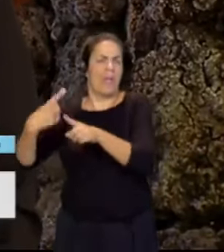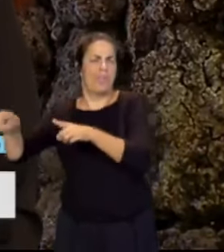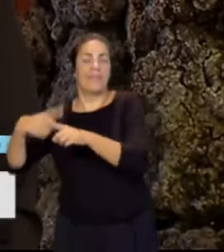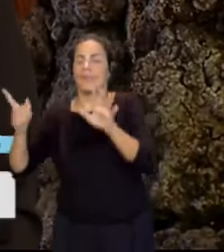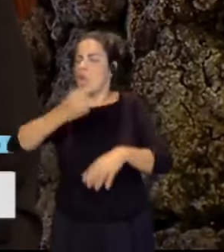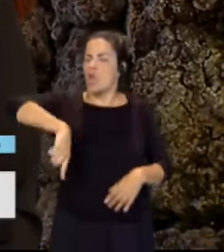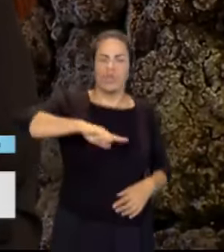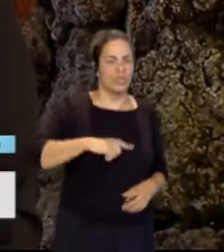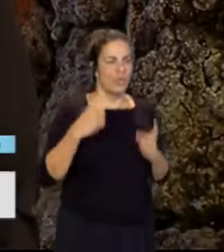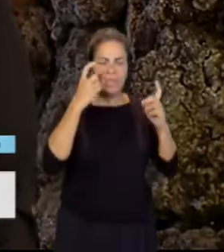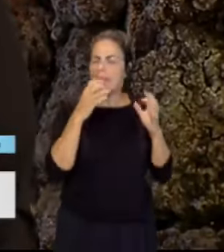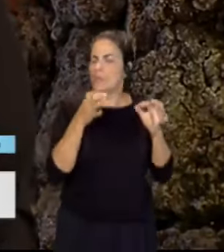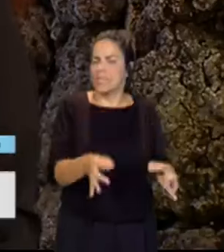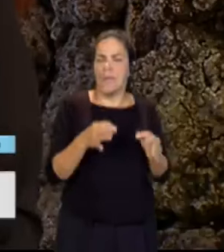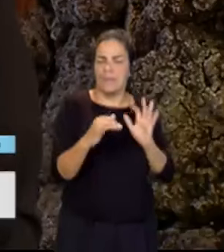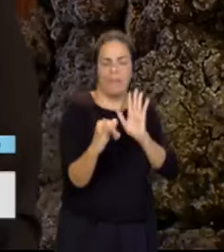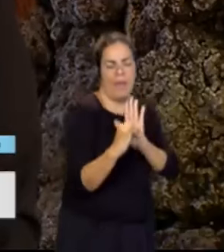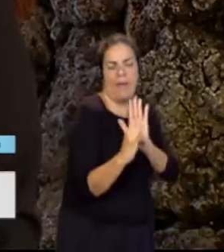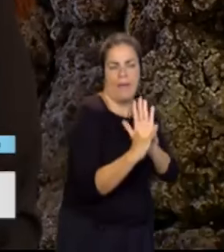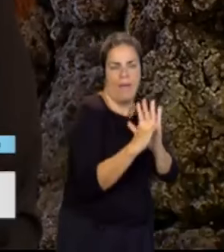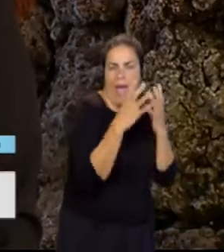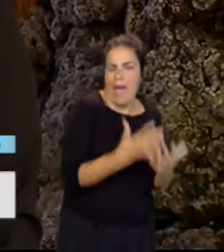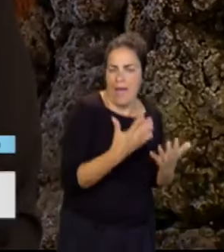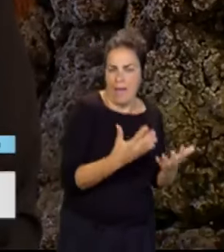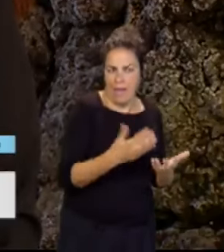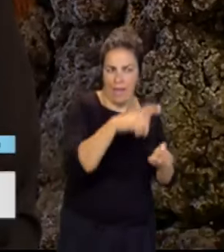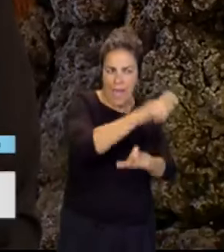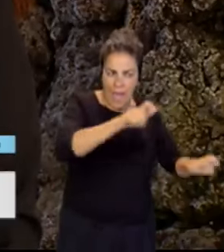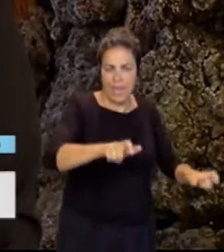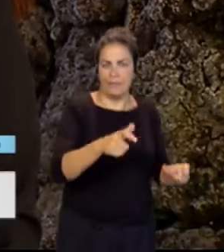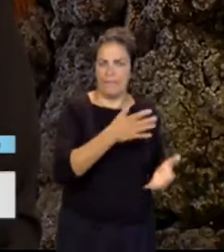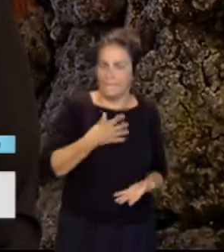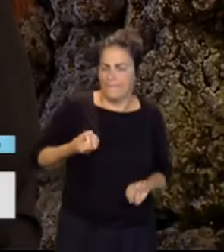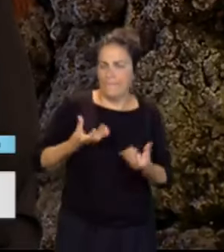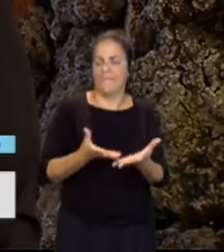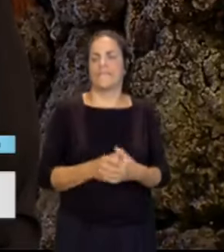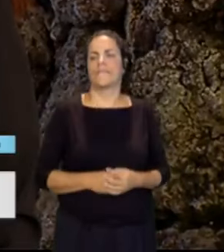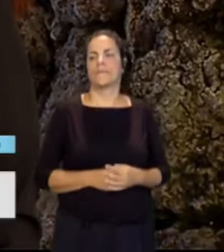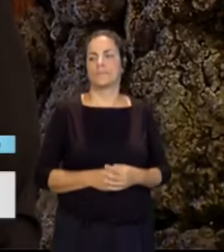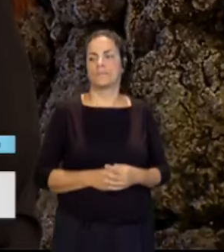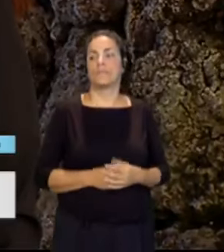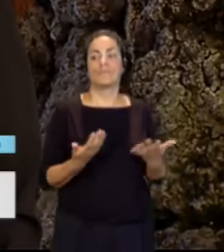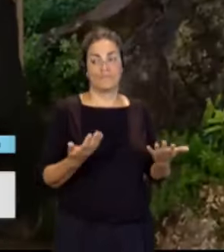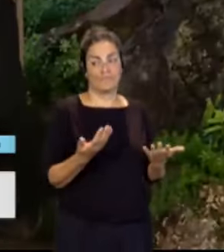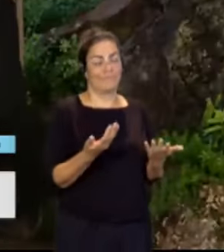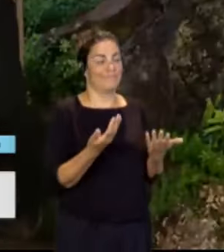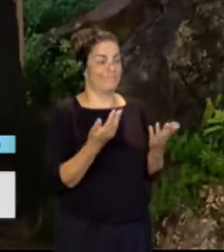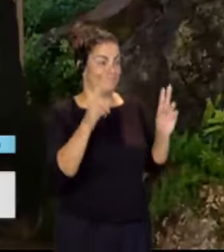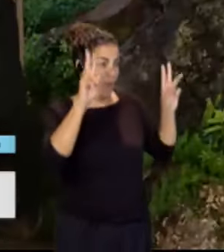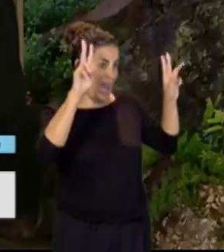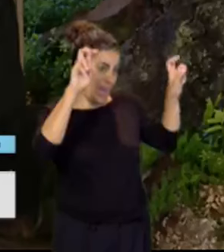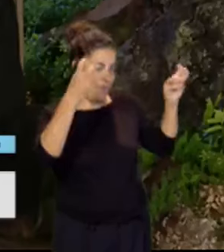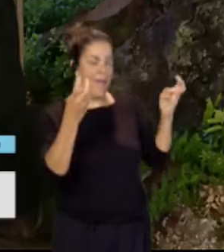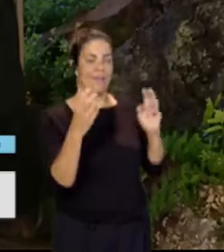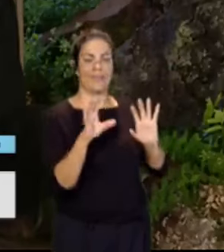siempre estar ahí lo más cerca lo más próximo eh a la a la gente nuestra pues esema va bajo ese lema la radio de